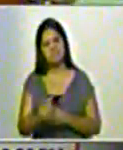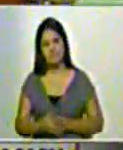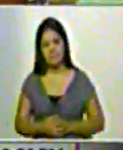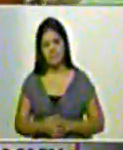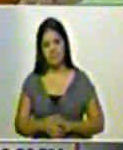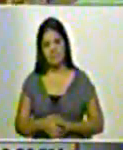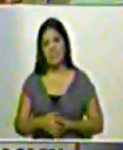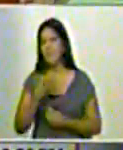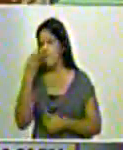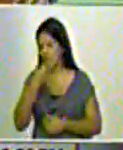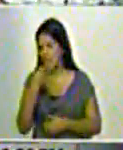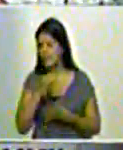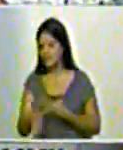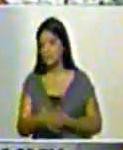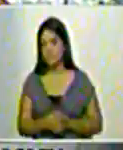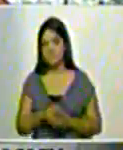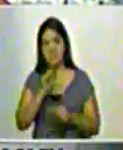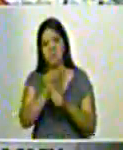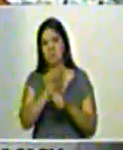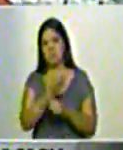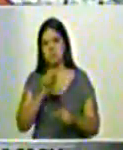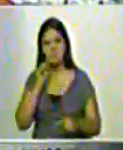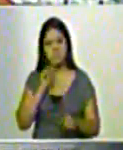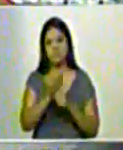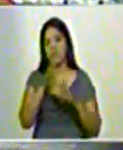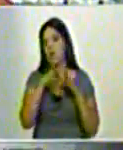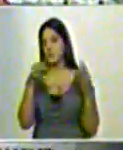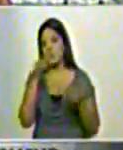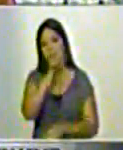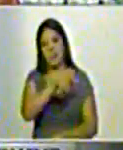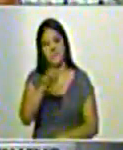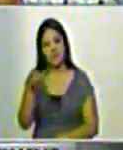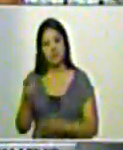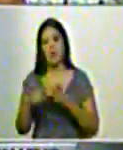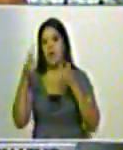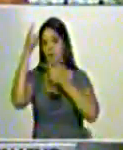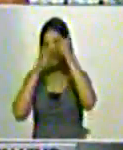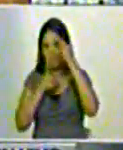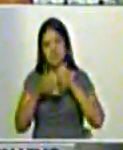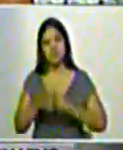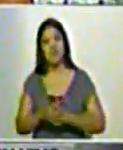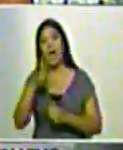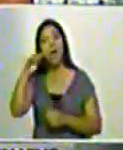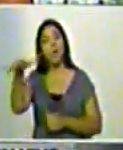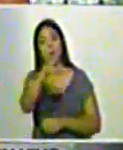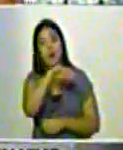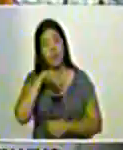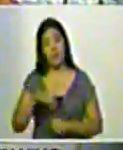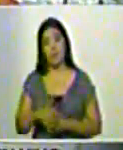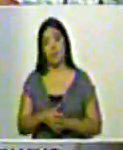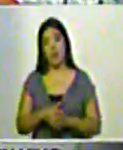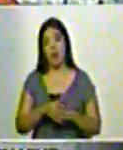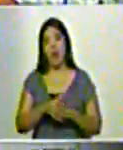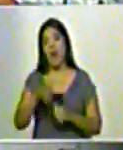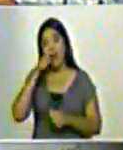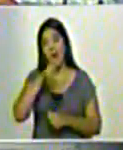en verdad? Insultar a nuestra gente, a los chavistas, al pueblo, a la organización